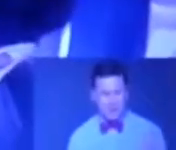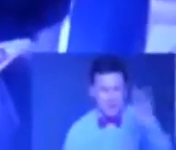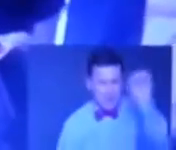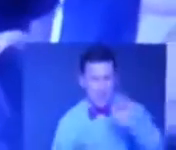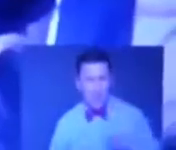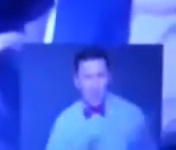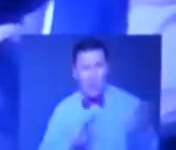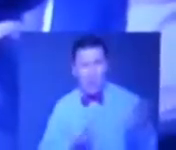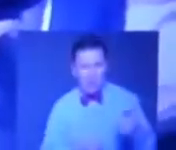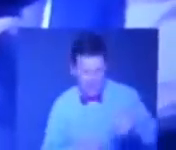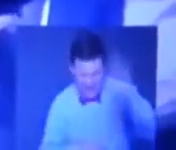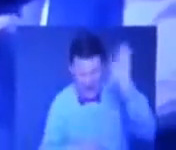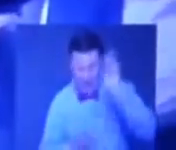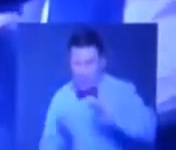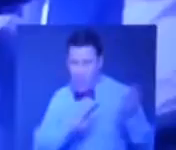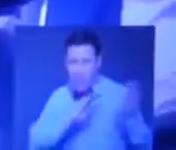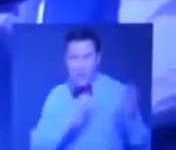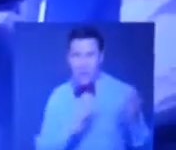su muerte,